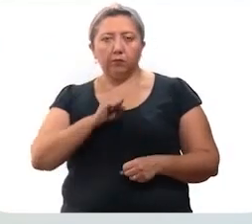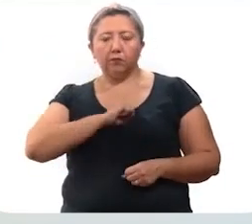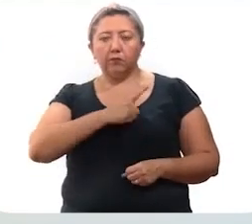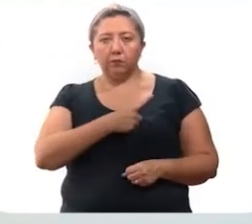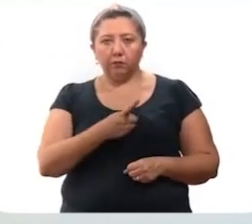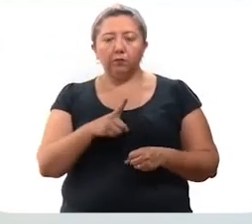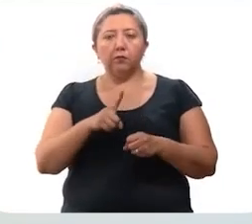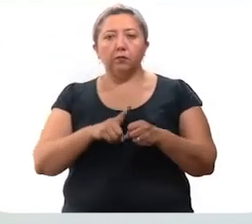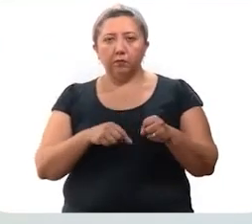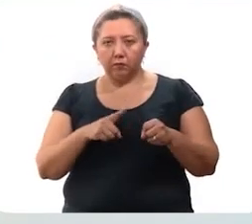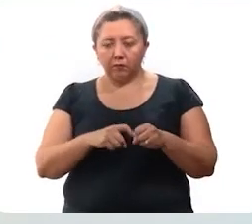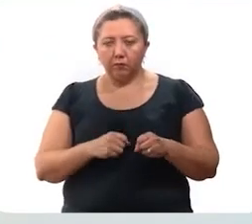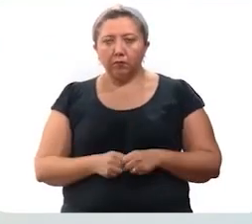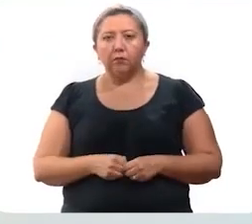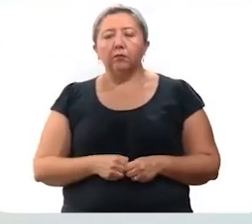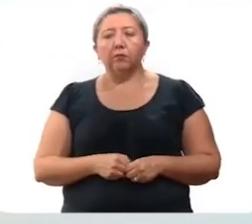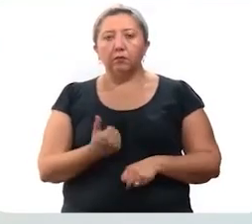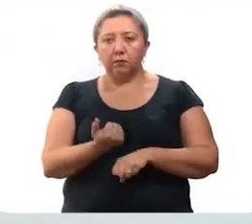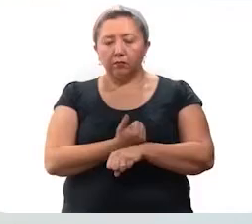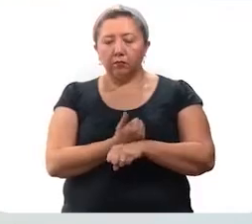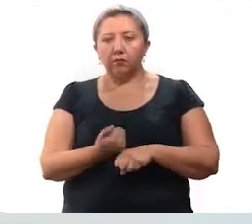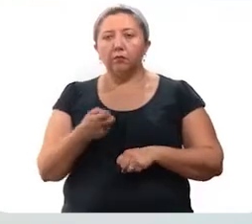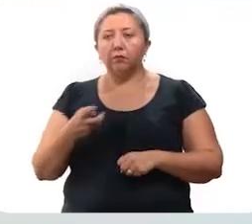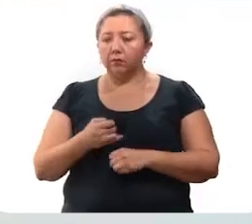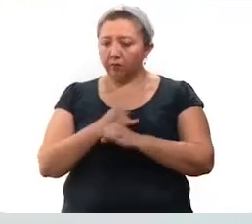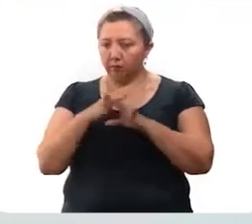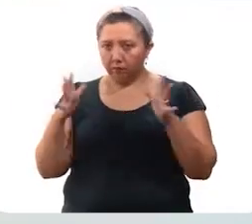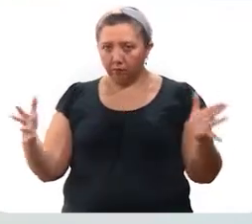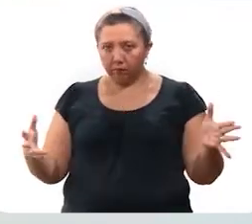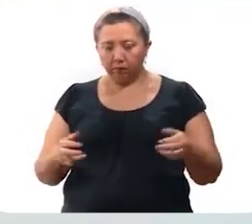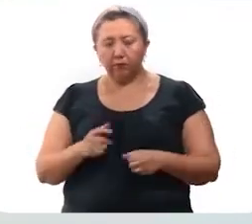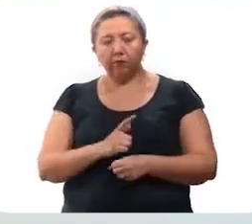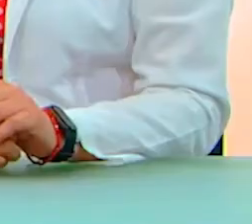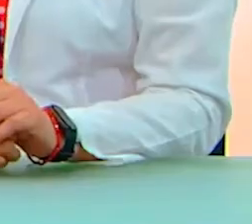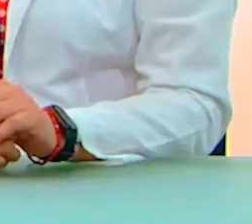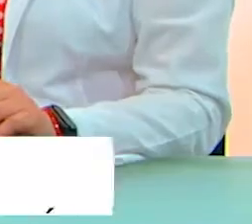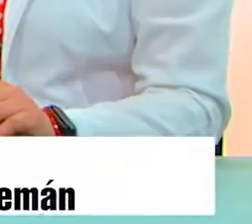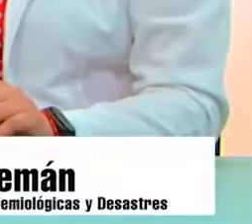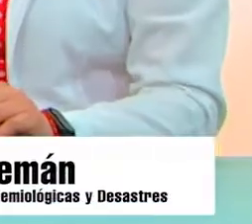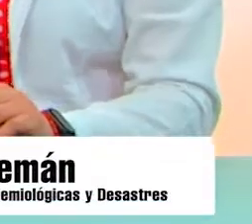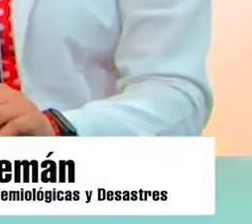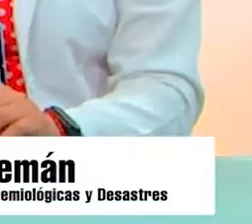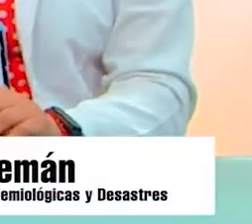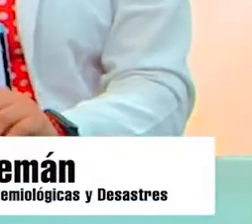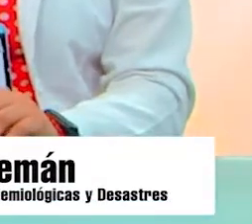Semáforo Estatal de Salud marcan color amarillo. Hasta aquí mi reporte, licenciada.